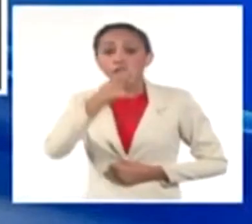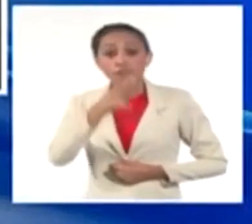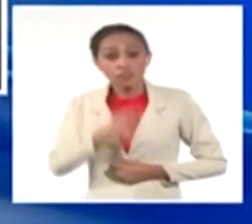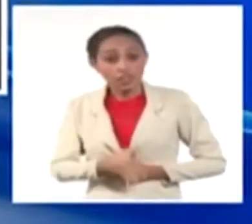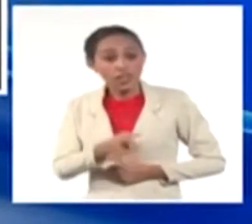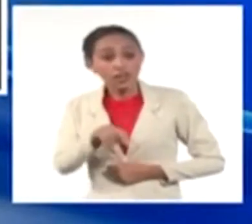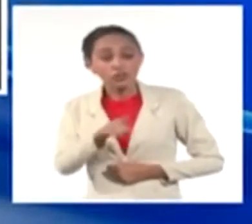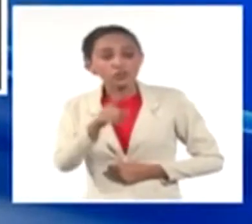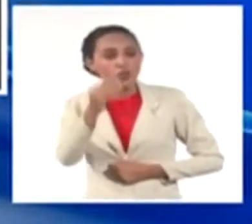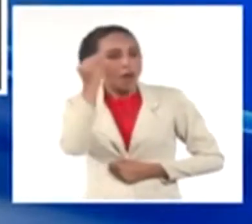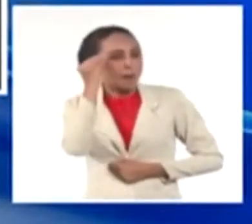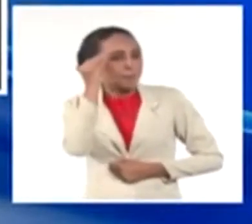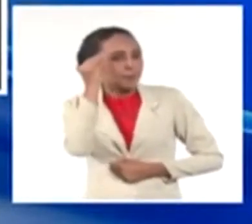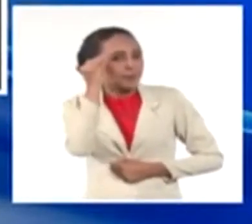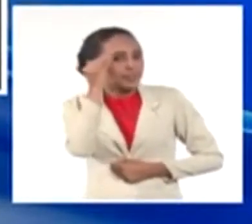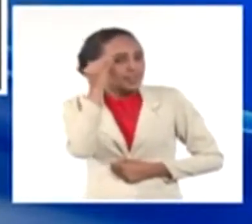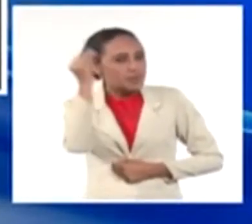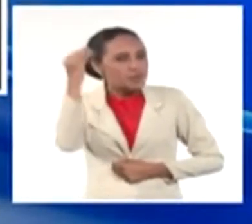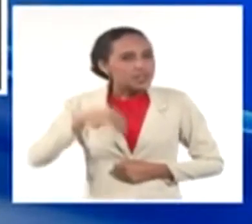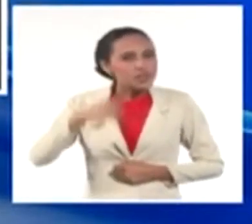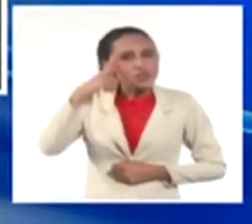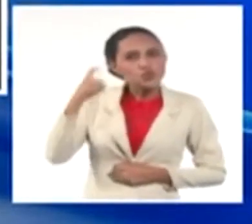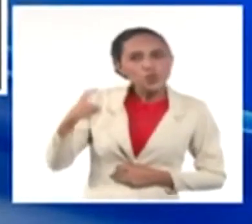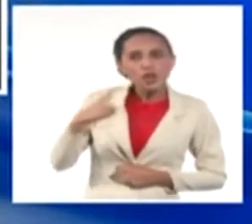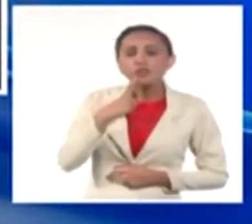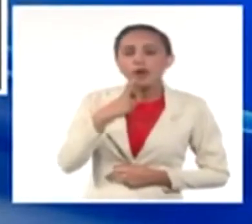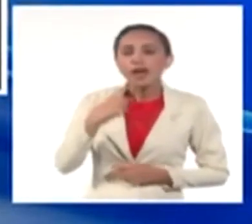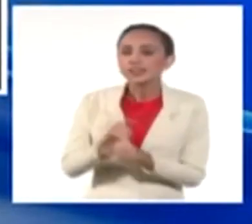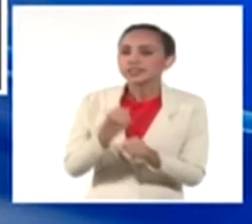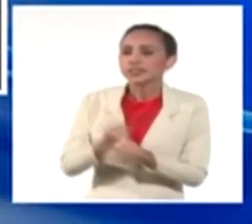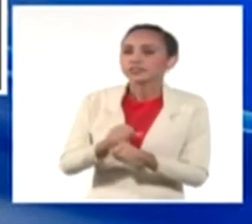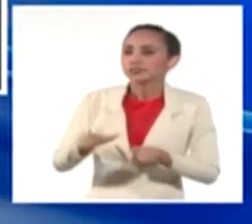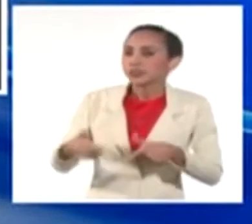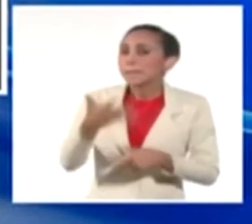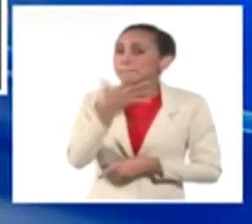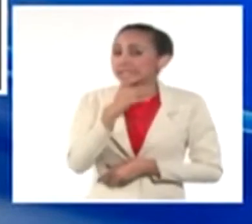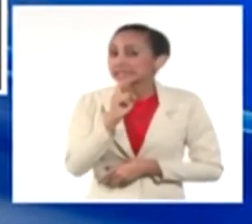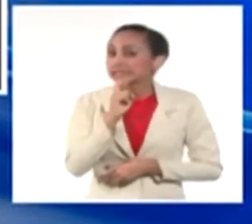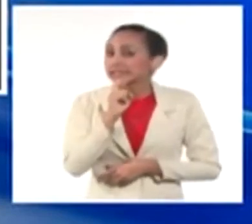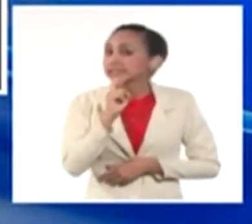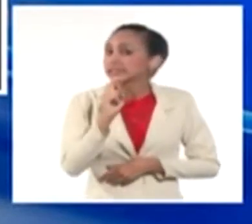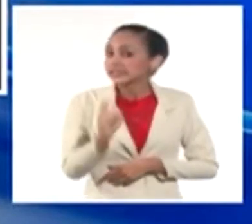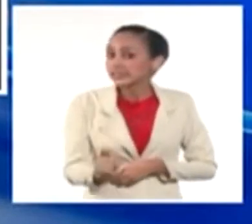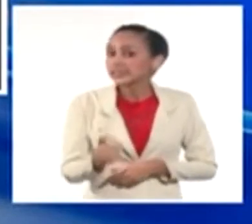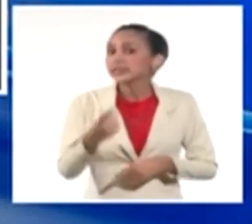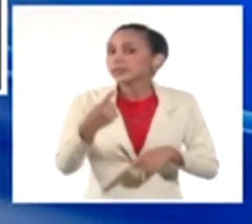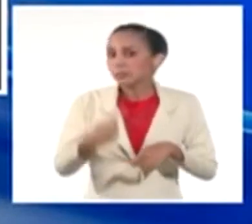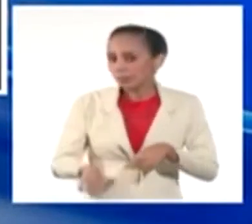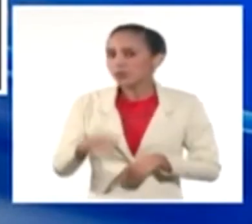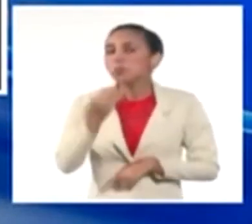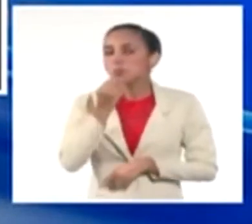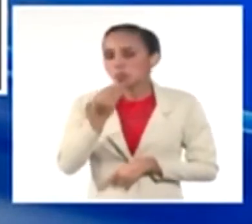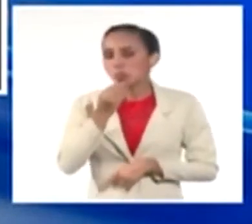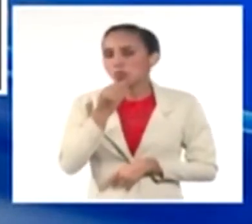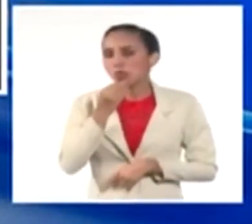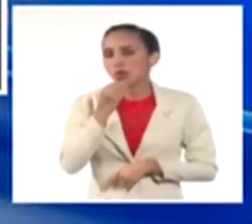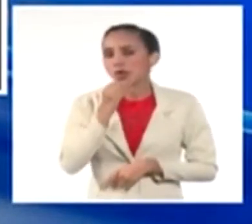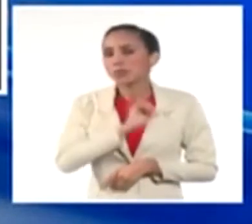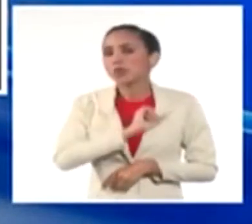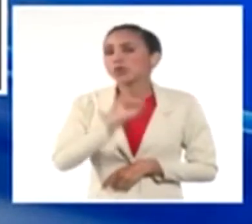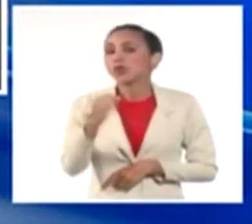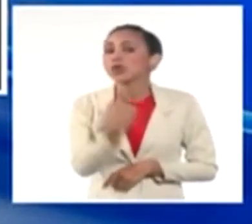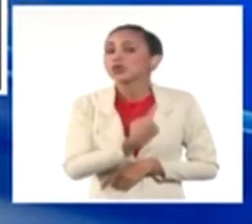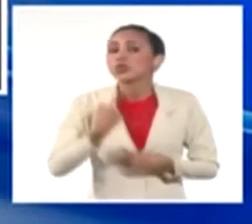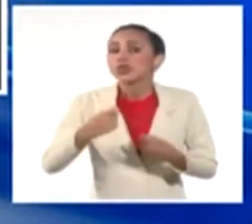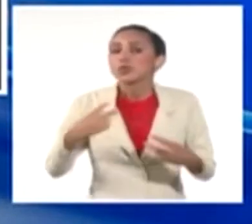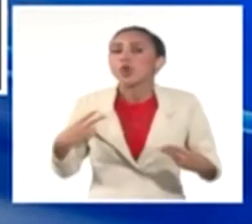a perseguir los sueños que, por difíciles que parezcan, son alcanzables si confiamos en